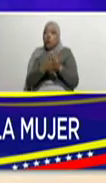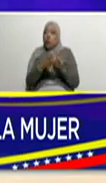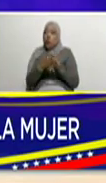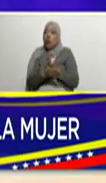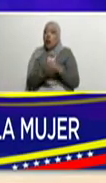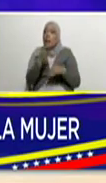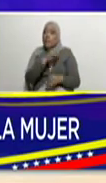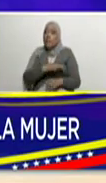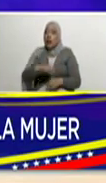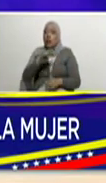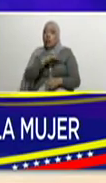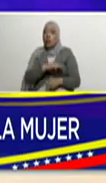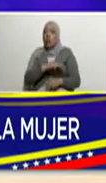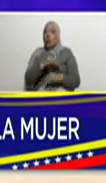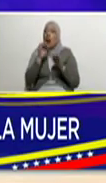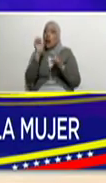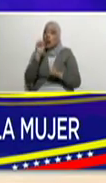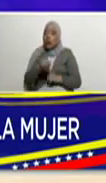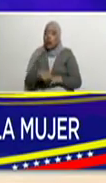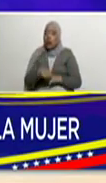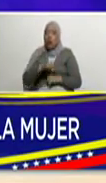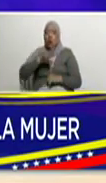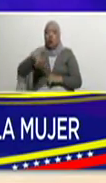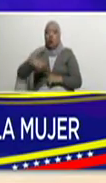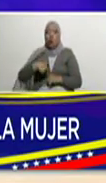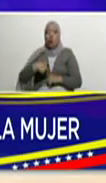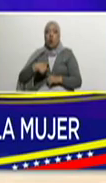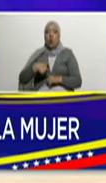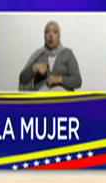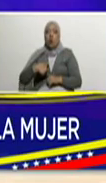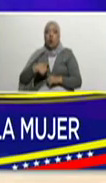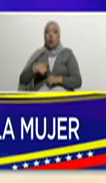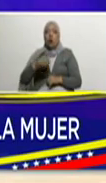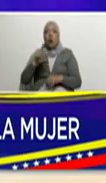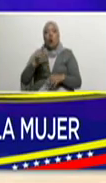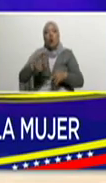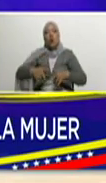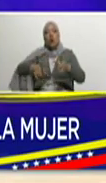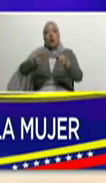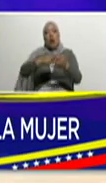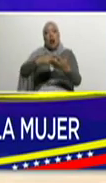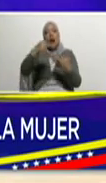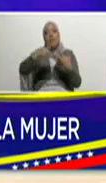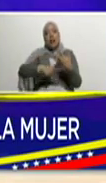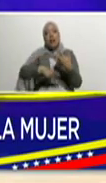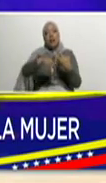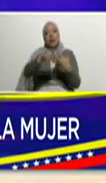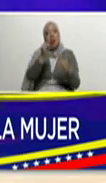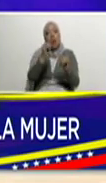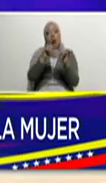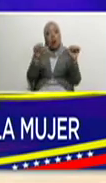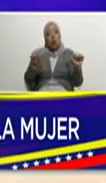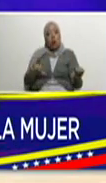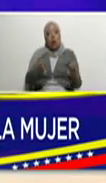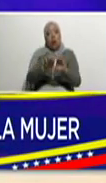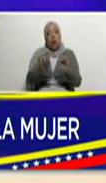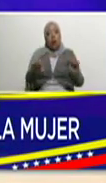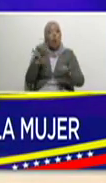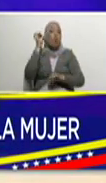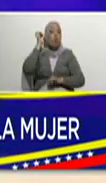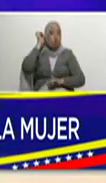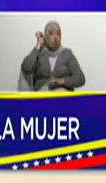esta misión, efectivamente, nosotros estamos apalancados en la plataforma Edúcate